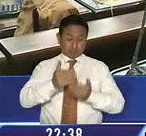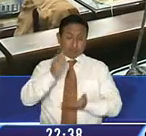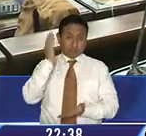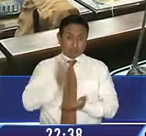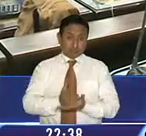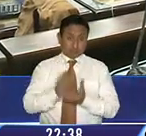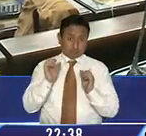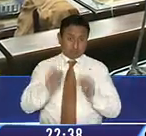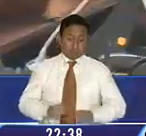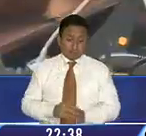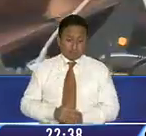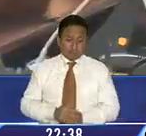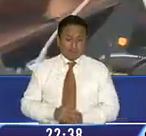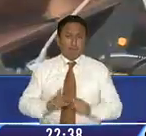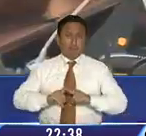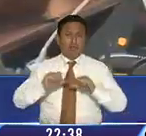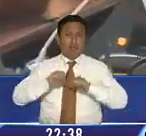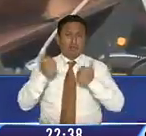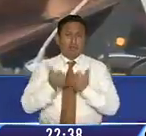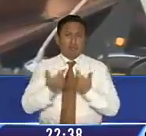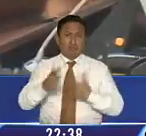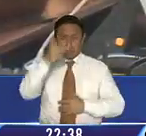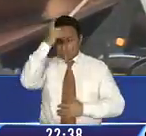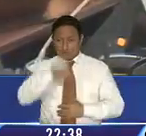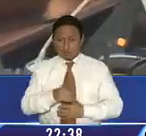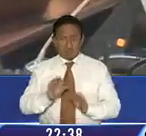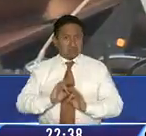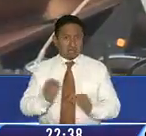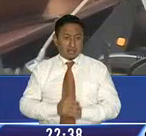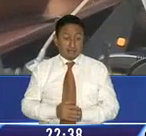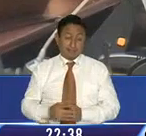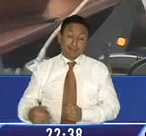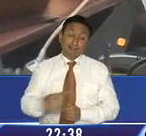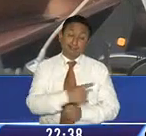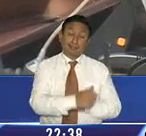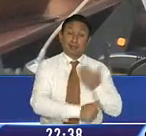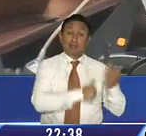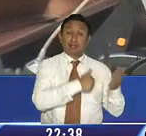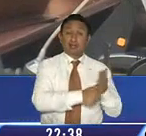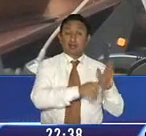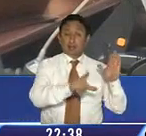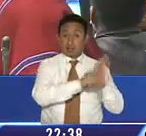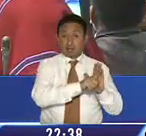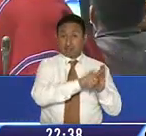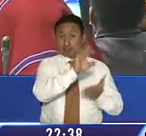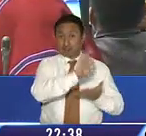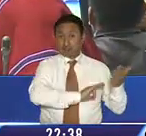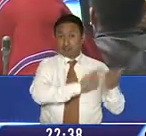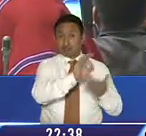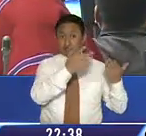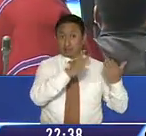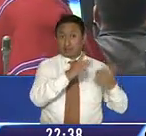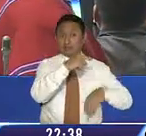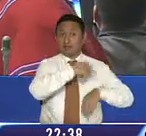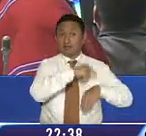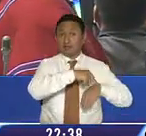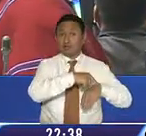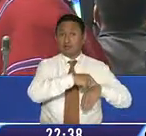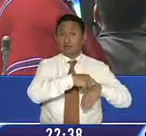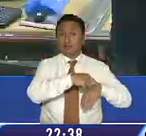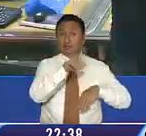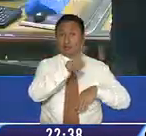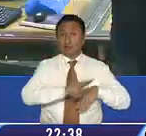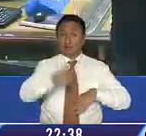embargo, el legislativo no tomó una decisión, por lo que la norma entraría en vigencia por el Ministerio de la Ley, una vez cumplido el plazo que finaliza